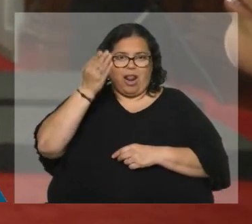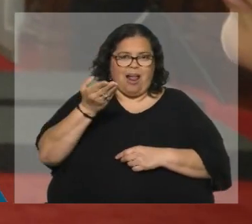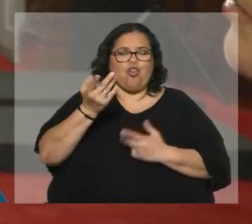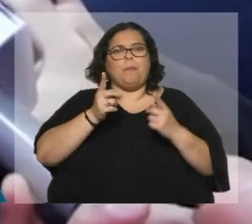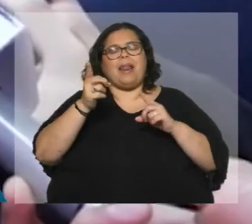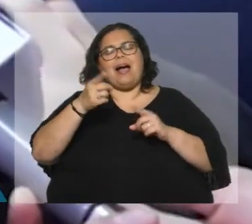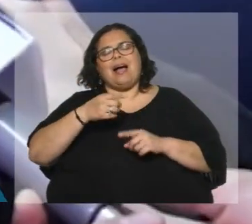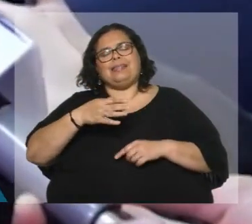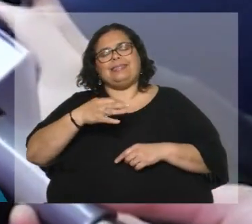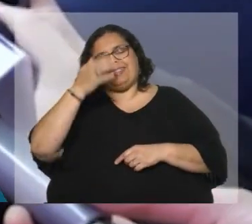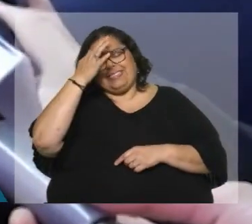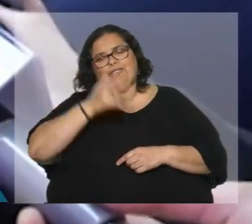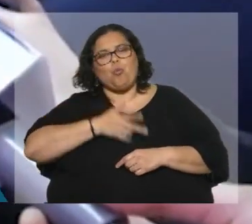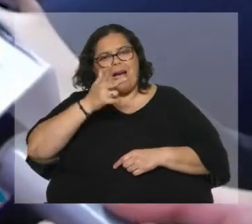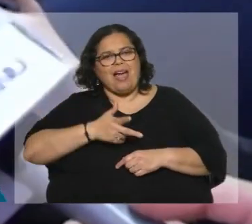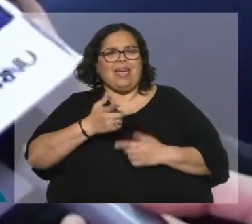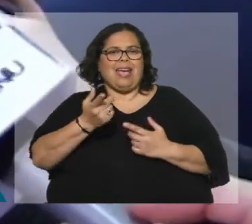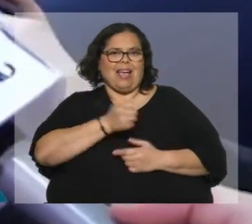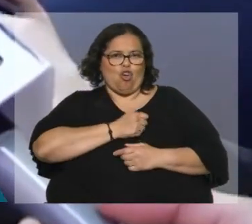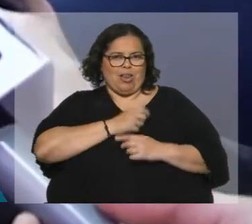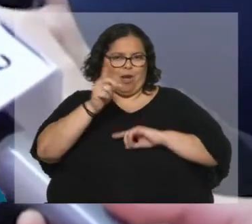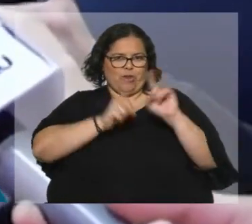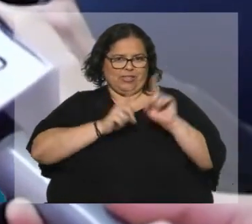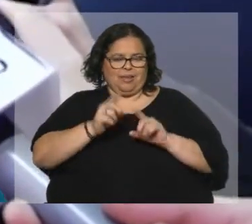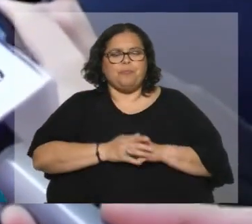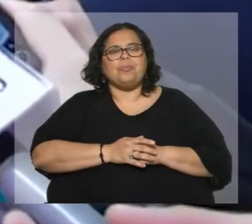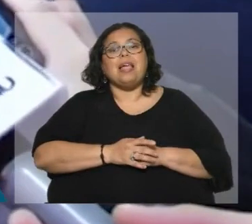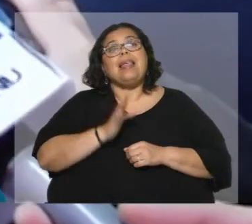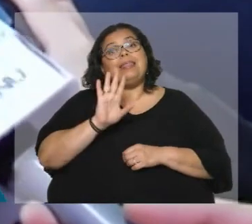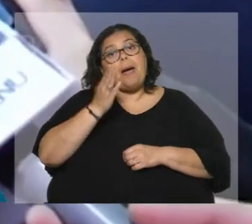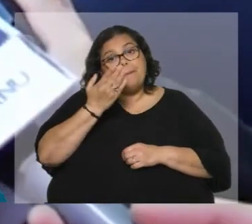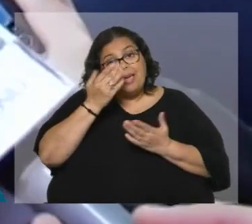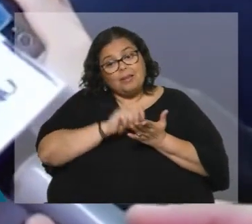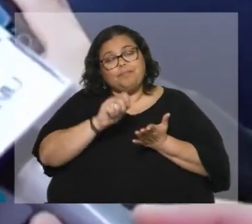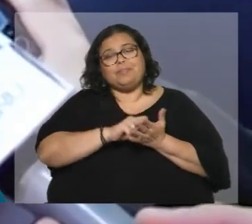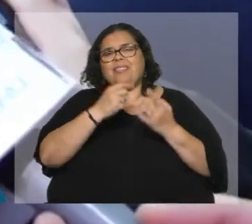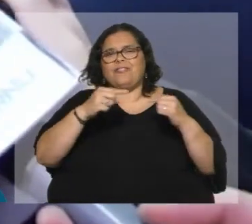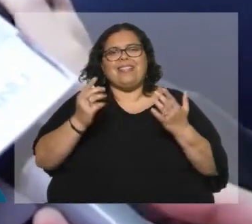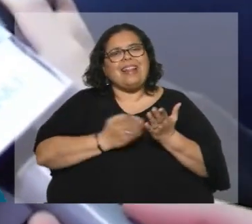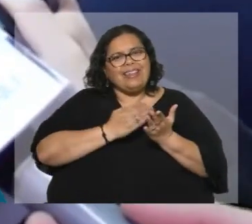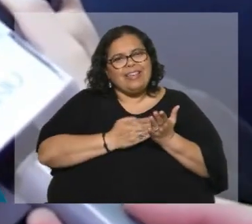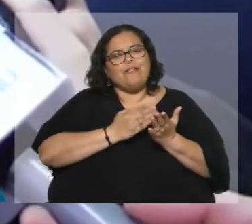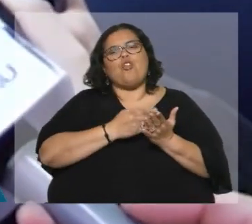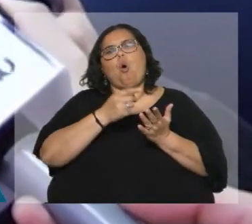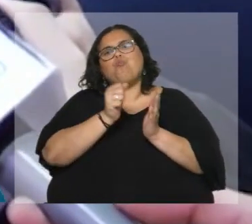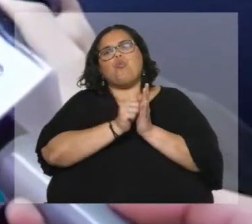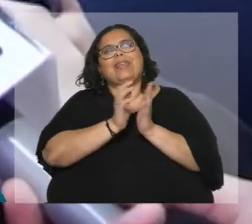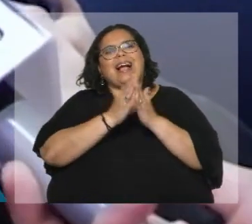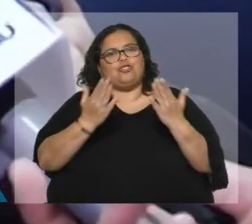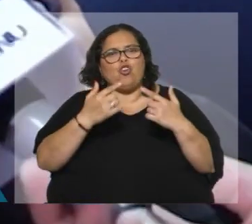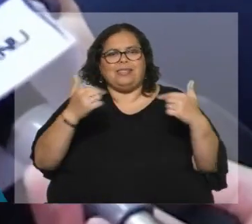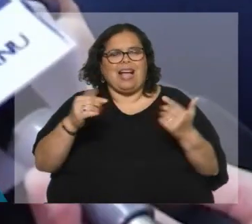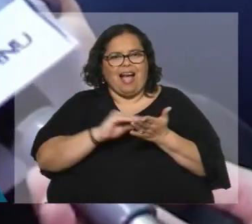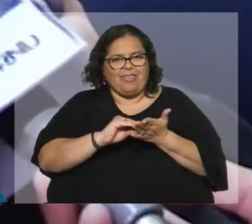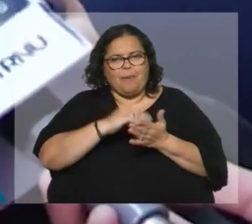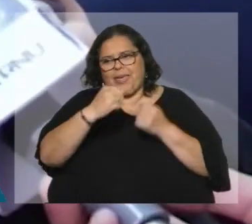Uruguay José arosena fue autor de decenas de publicaciones académicas y de varios libros durante su trayectoria profesional fue distinguido